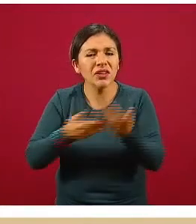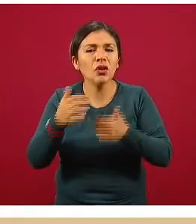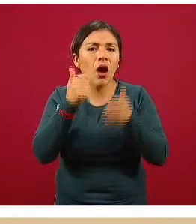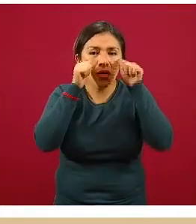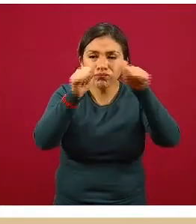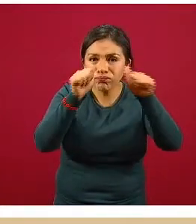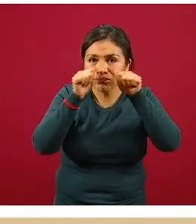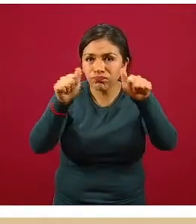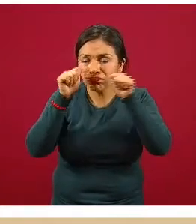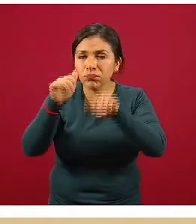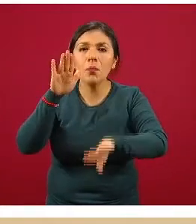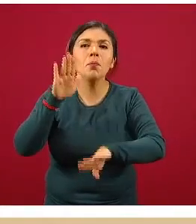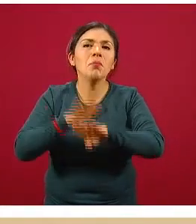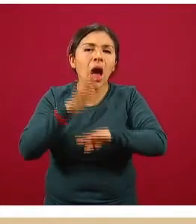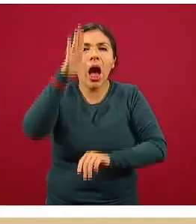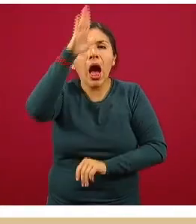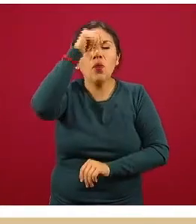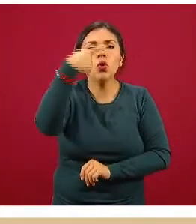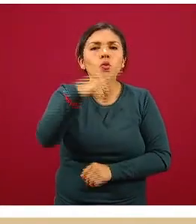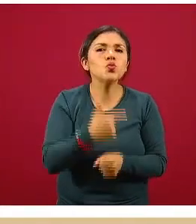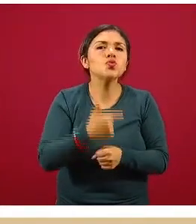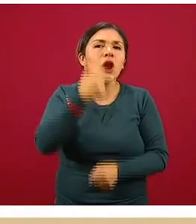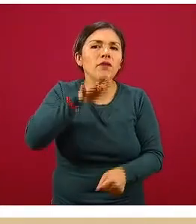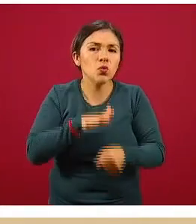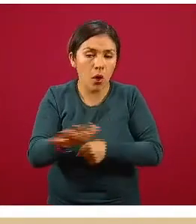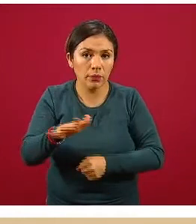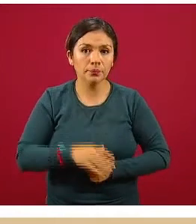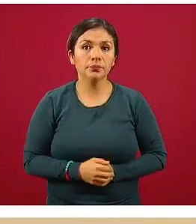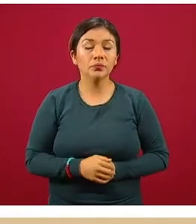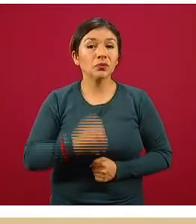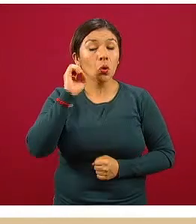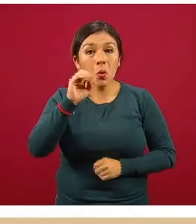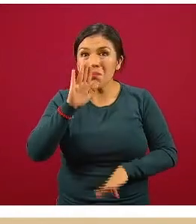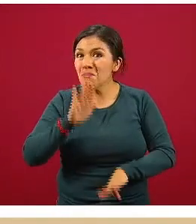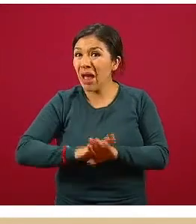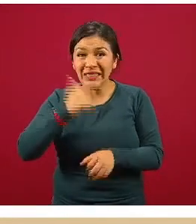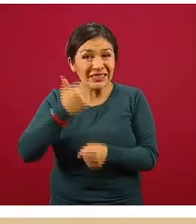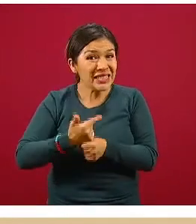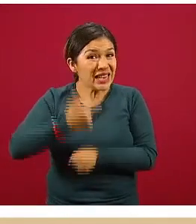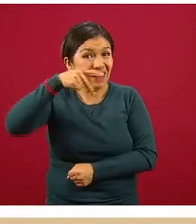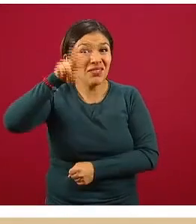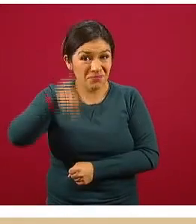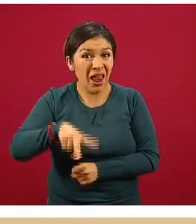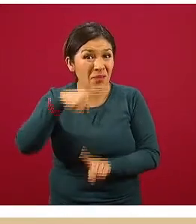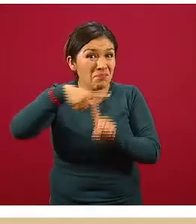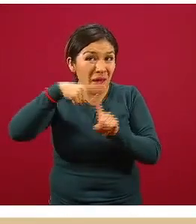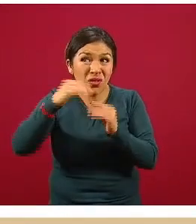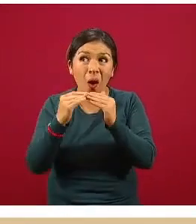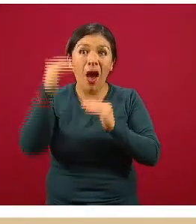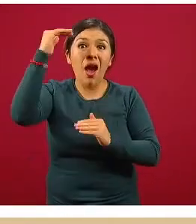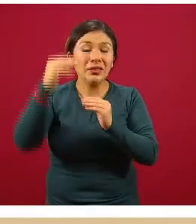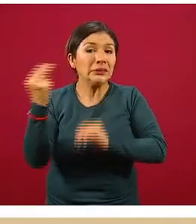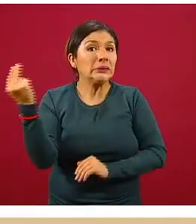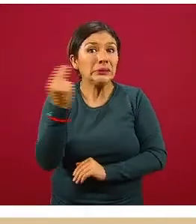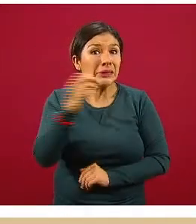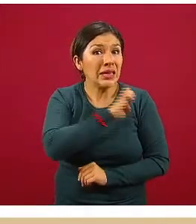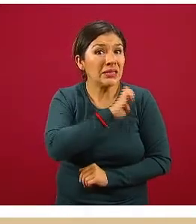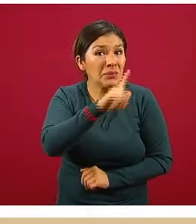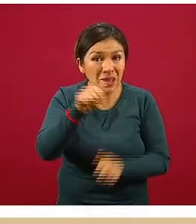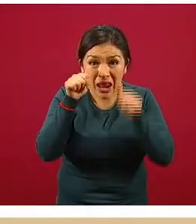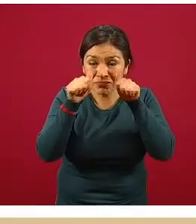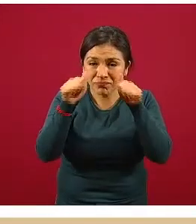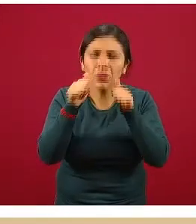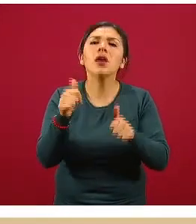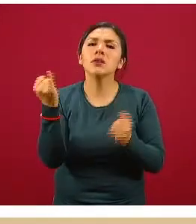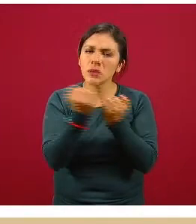que serán de acuerdo al riesgo. Ya para casos un poco más severos, de medio alto, si requieren servicios especializados,